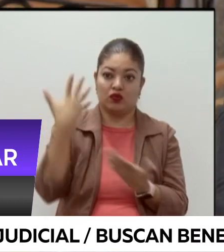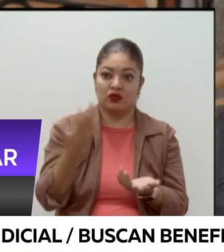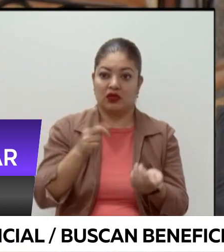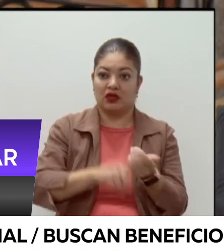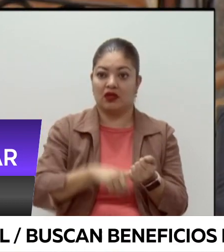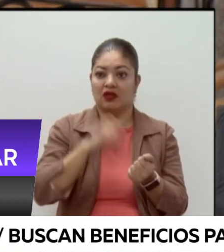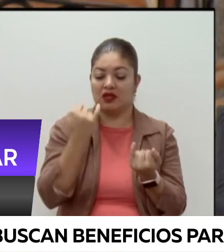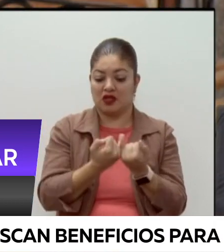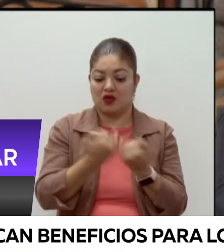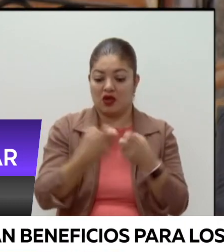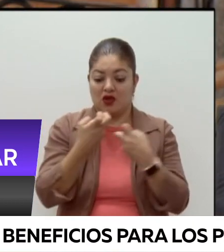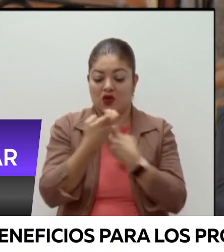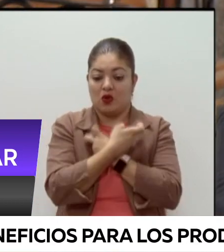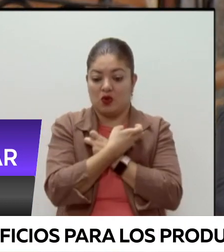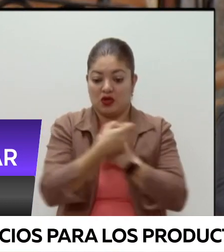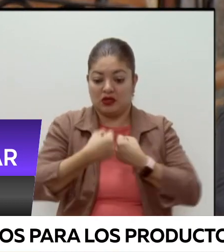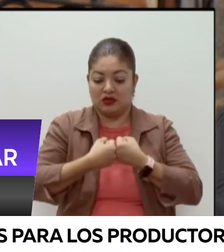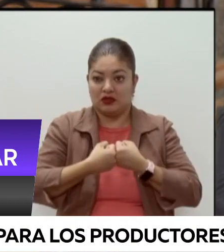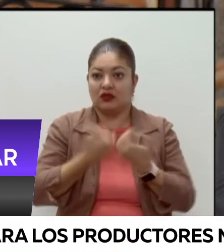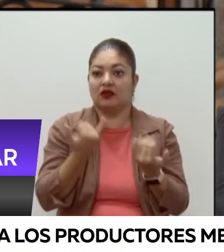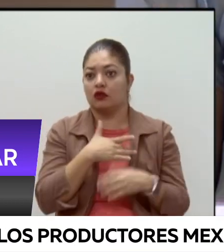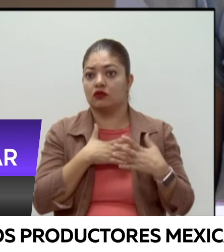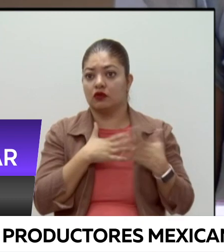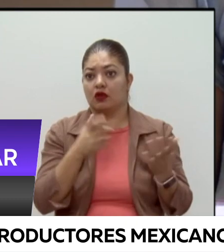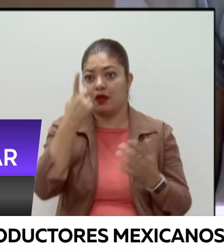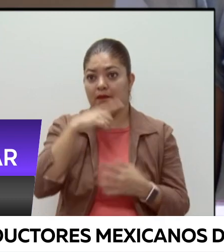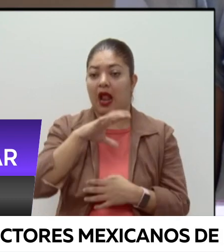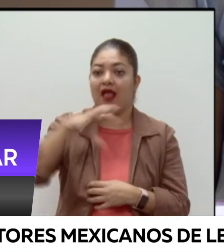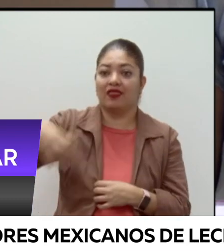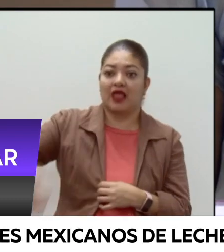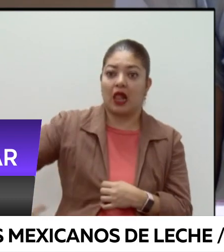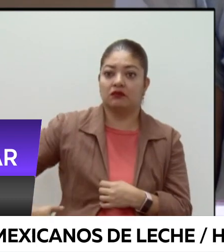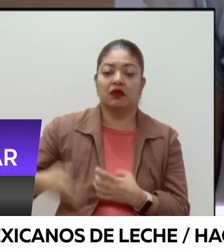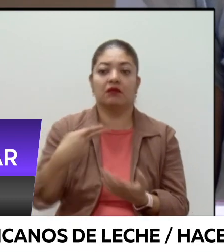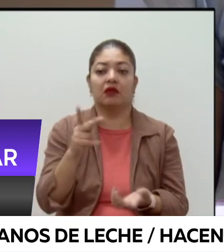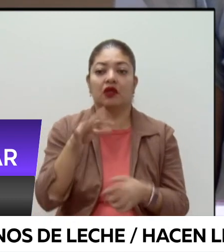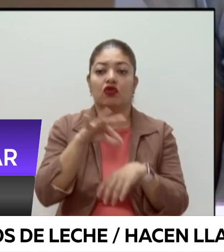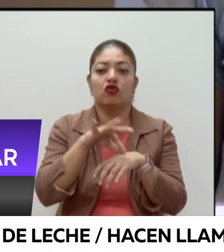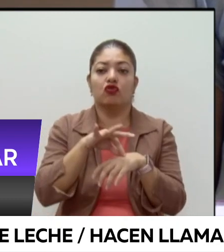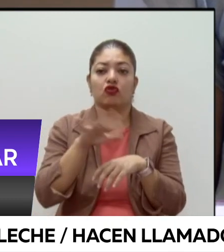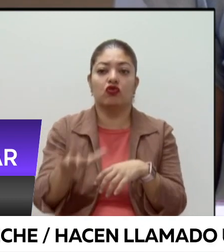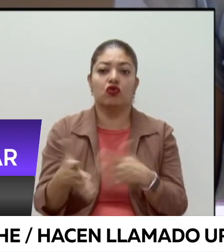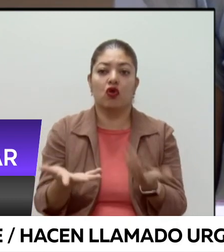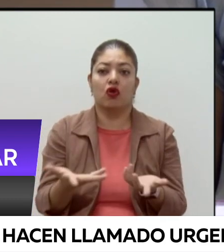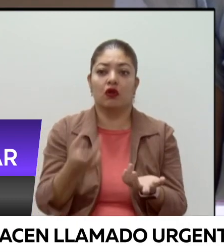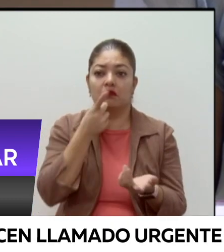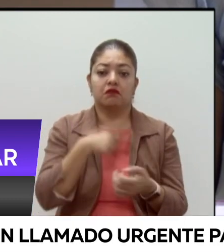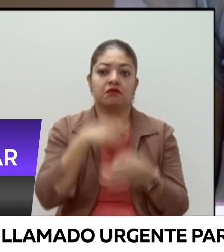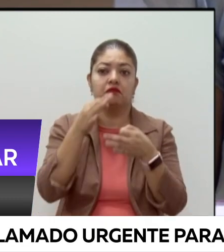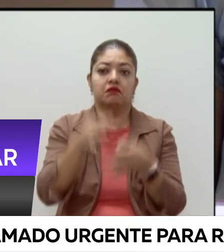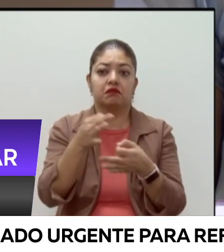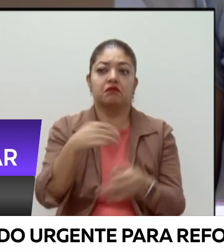Eduardo Torres, paciente renal trasplantado en lista de espera, y Catherine Tobar, quien después de 6 años de espera y que actualmente